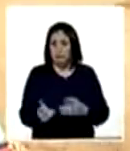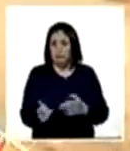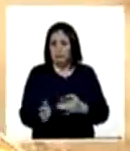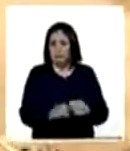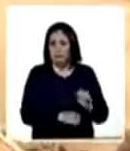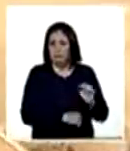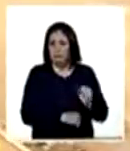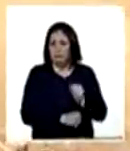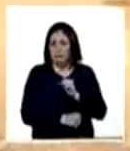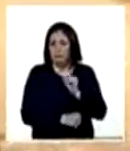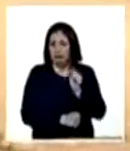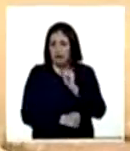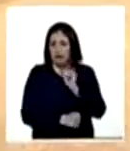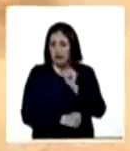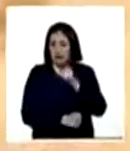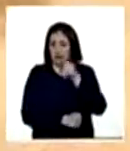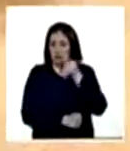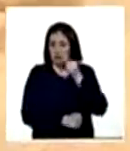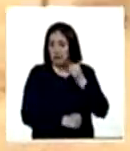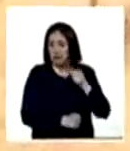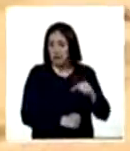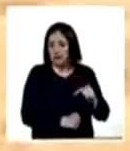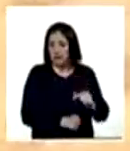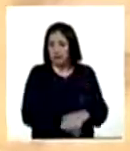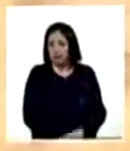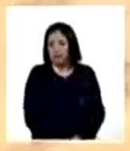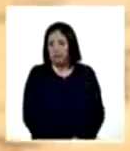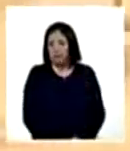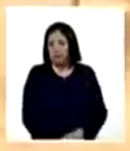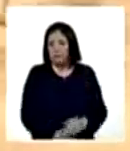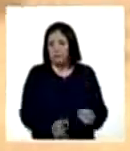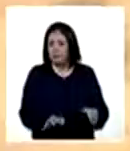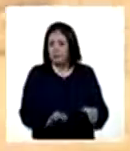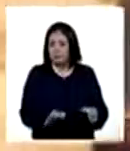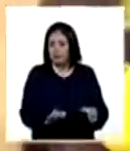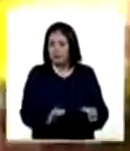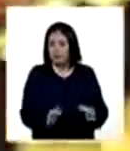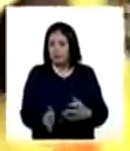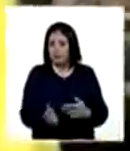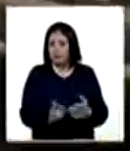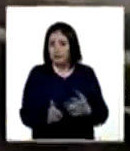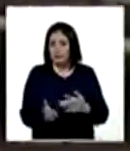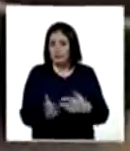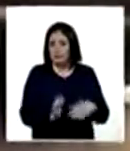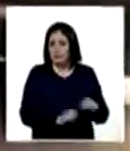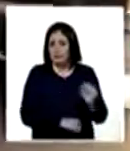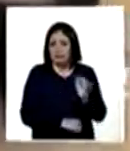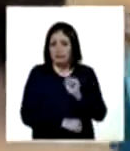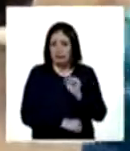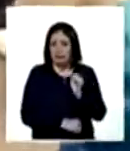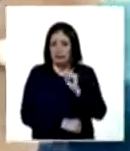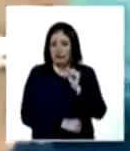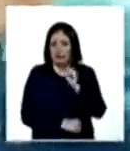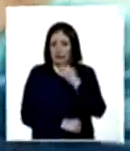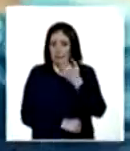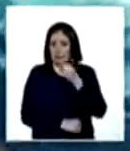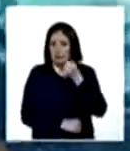Casi a changuin yo gafidaita, chiripi guairapi guajarianaita.